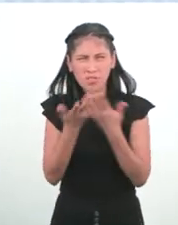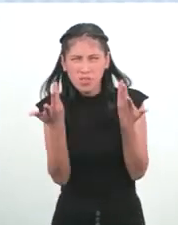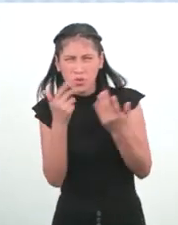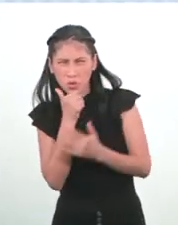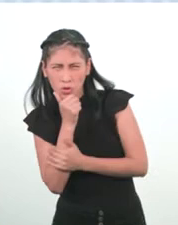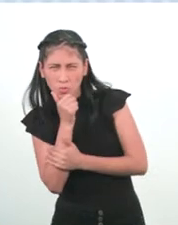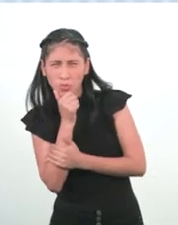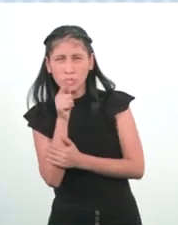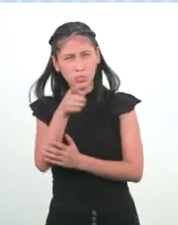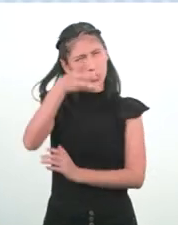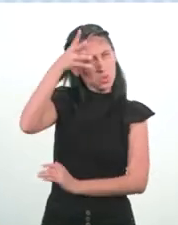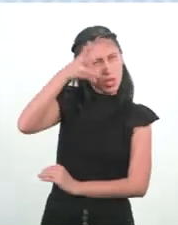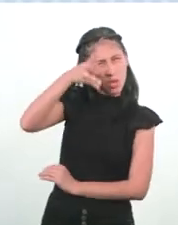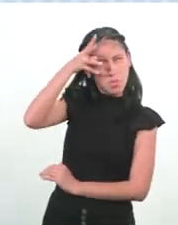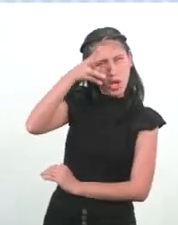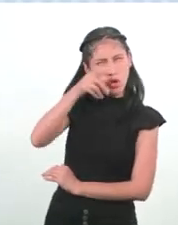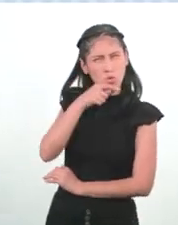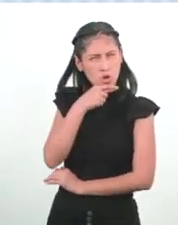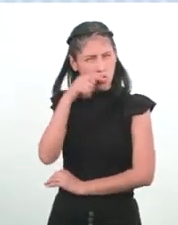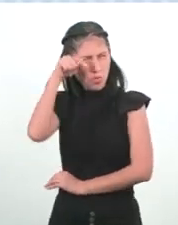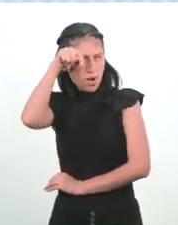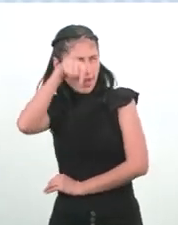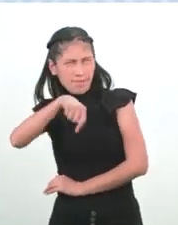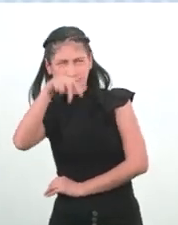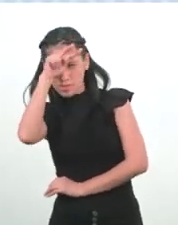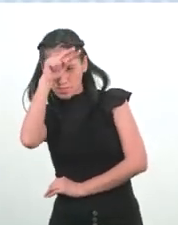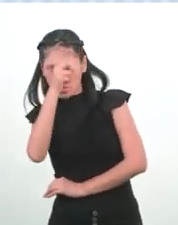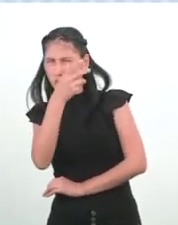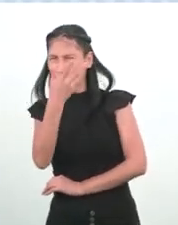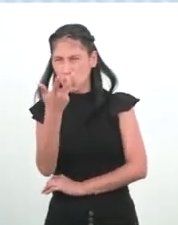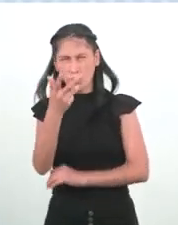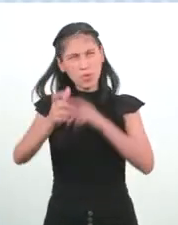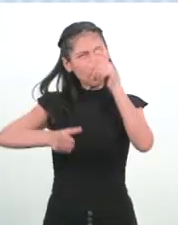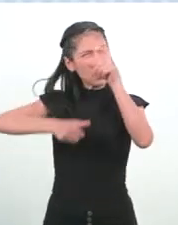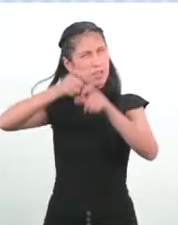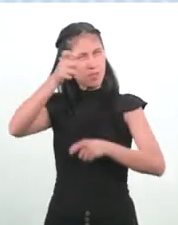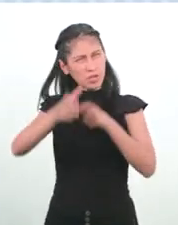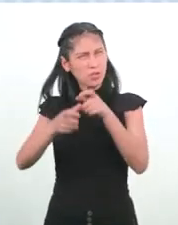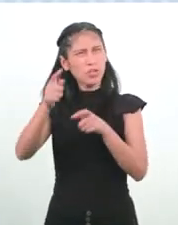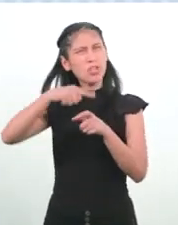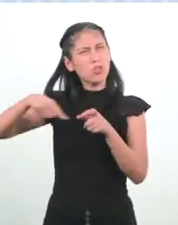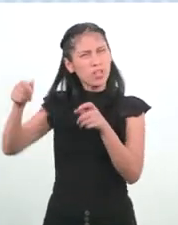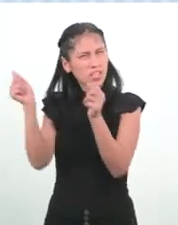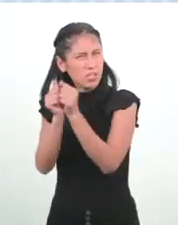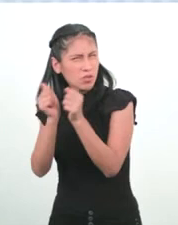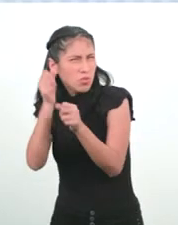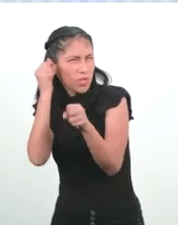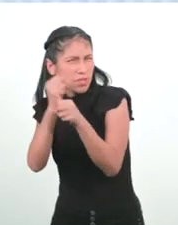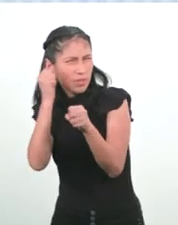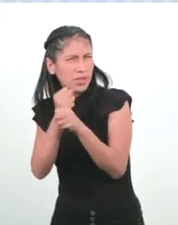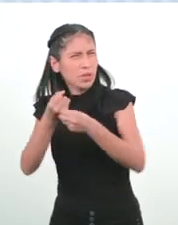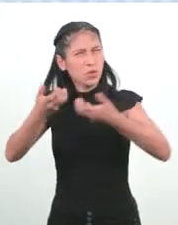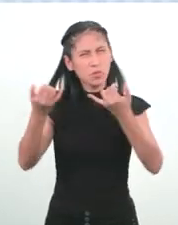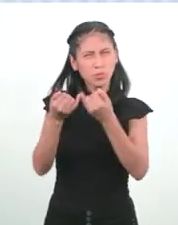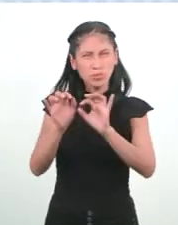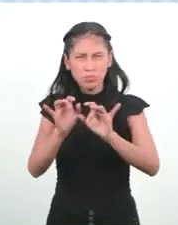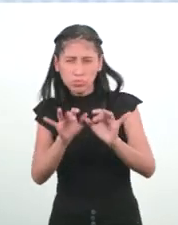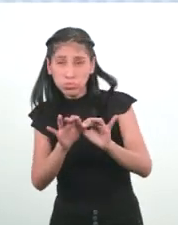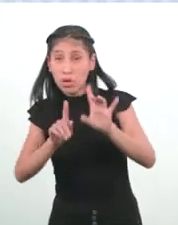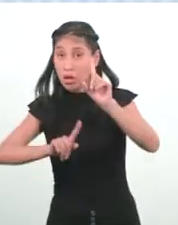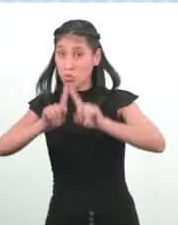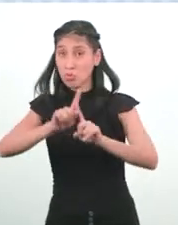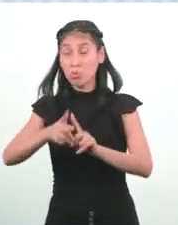Conocer los recursos de los que disponemos, que incluye a las personas en las que nos podemos apoyar y que podemos contactar mediante